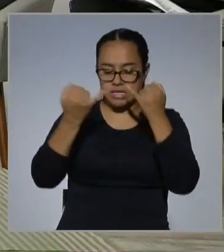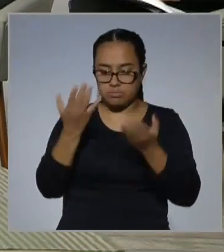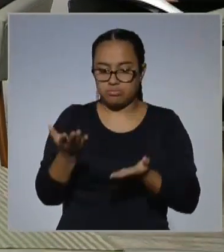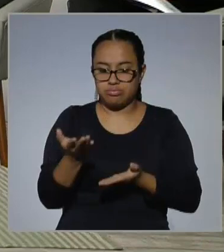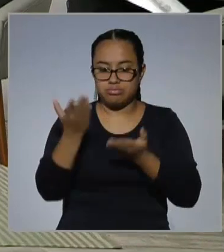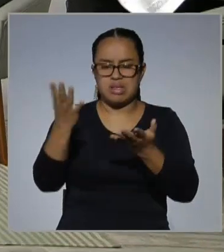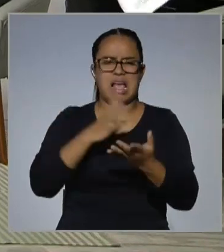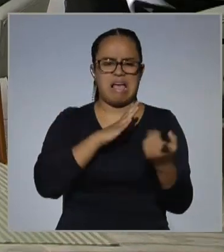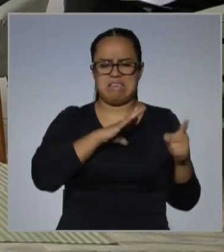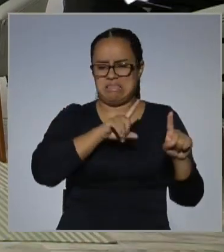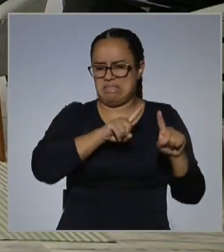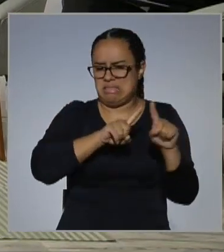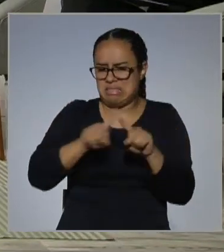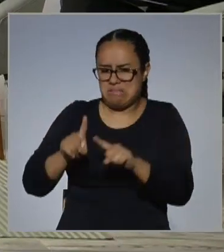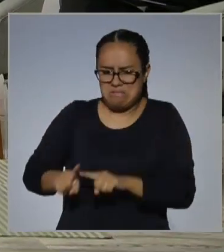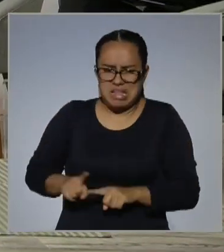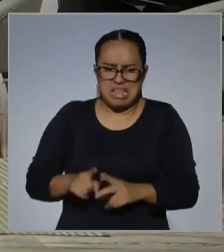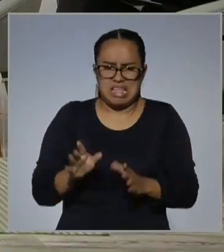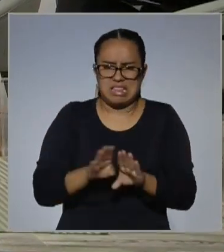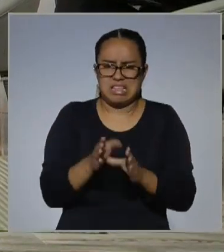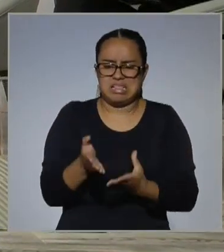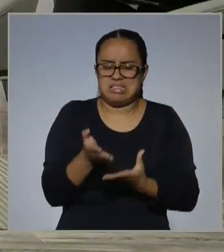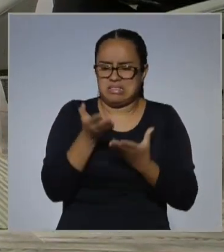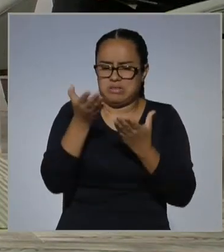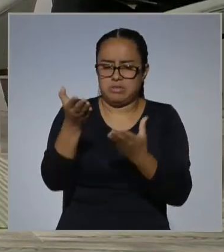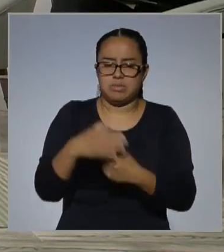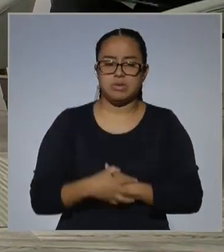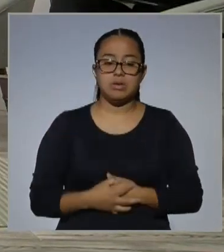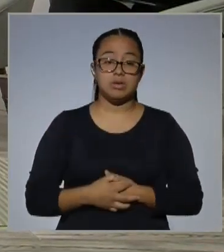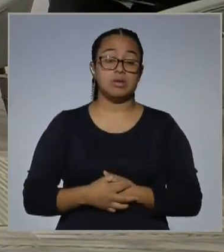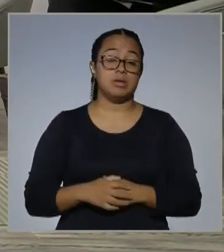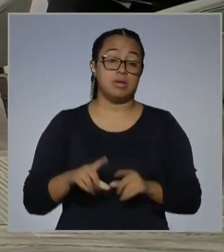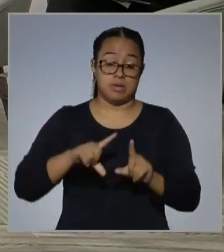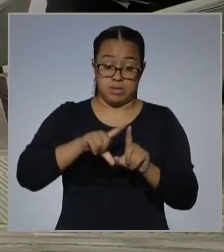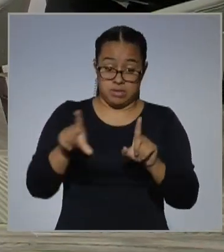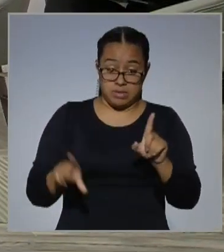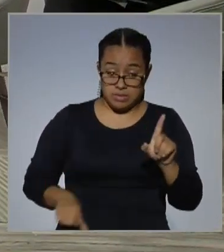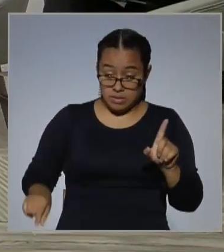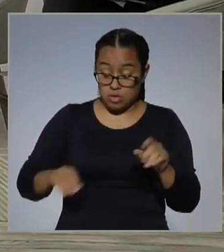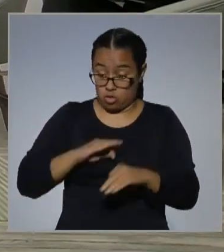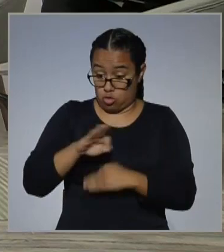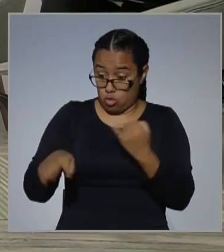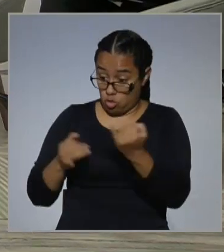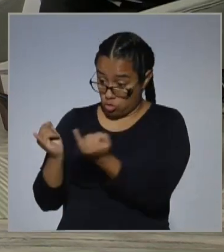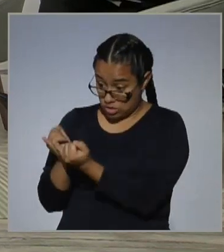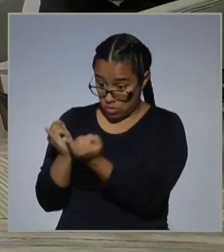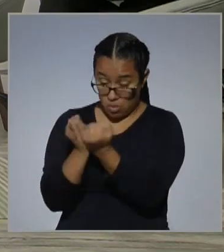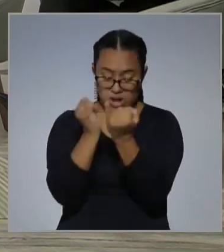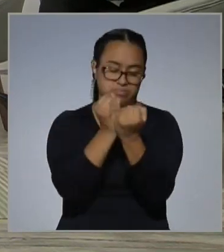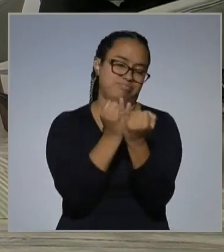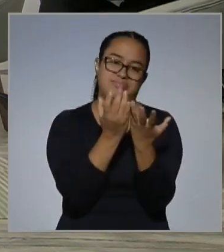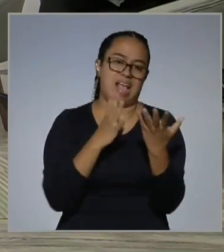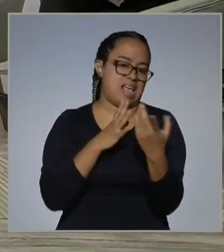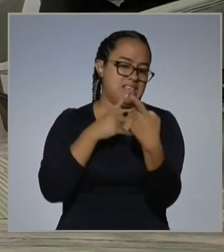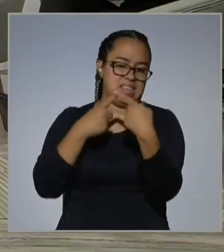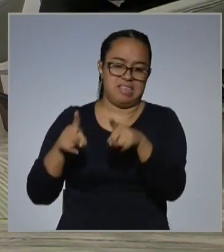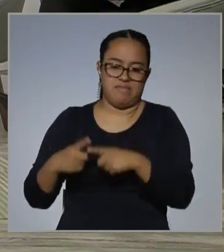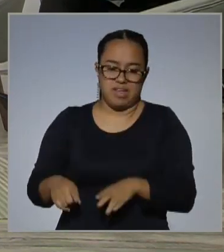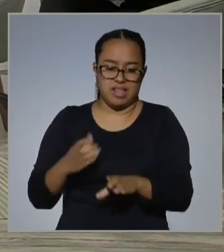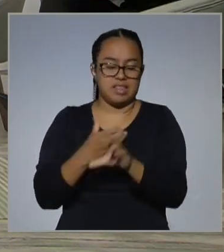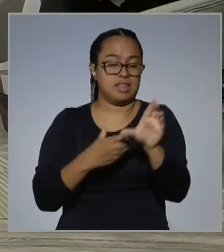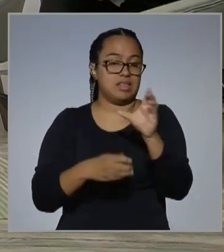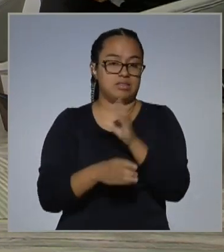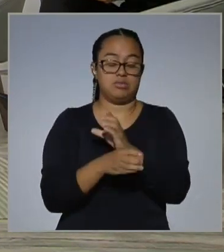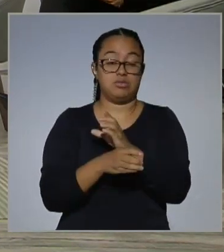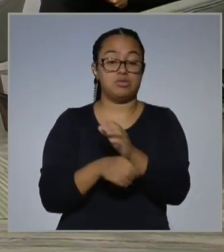de expresiones en todo el país. Sí, bueno, no en todo el país se va a encontrar lo mismo y de ahí viene la